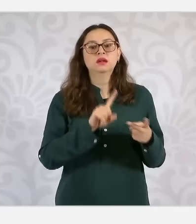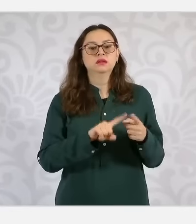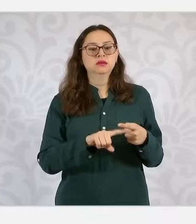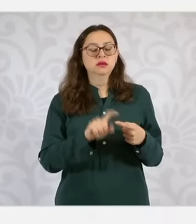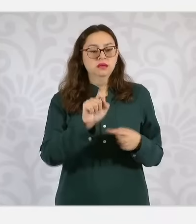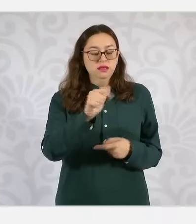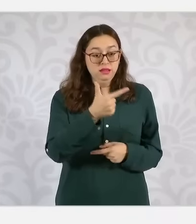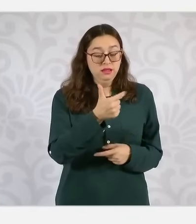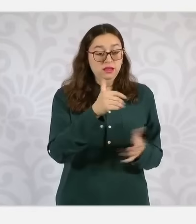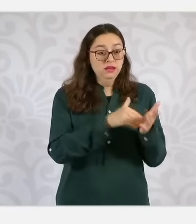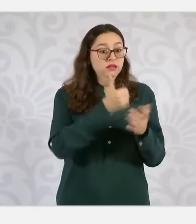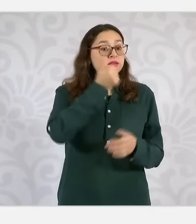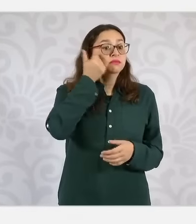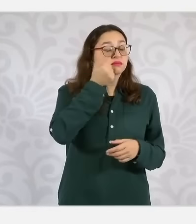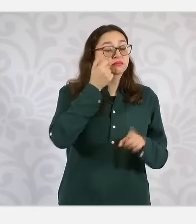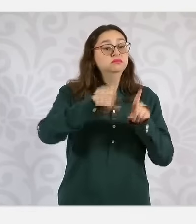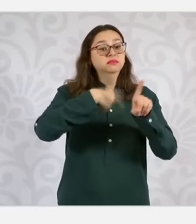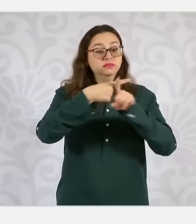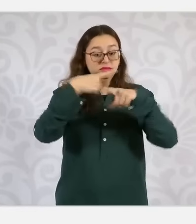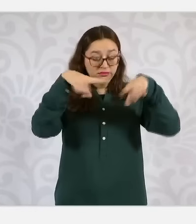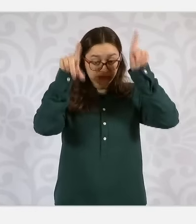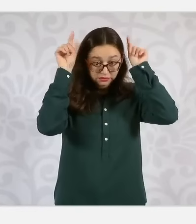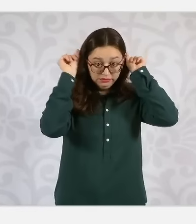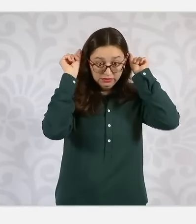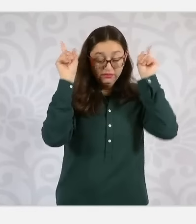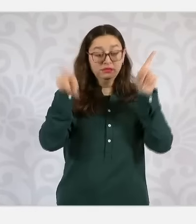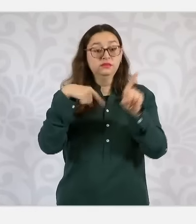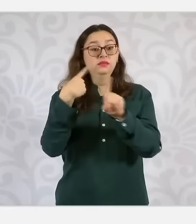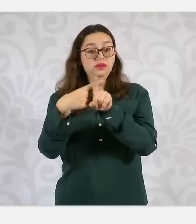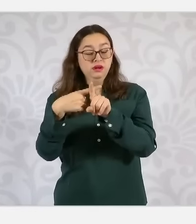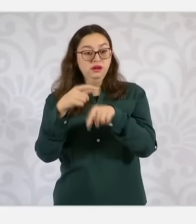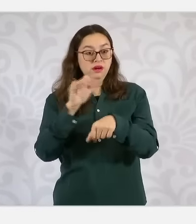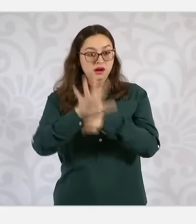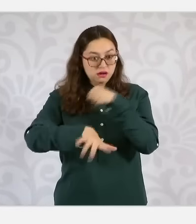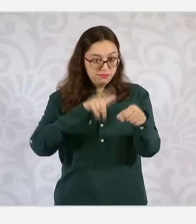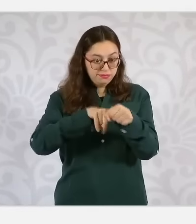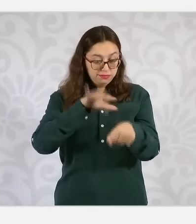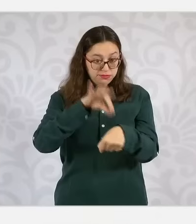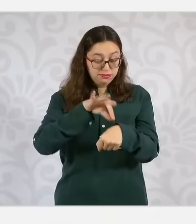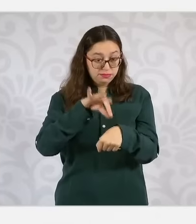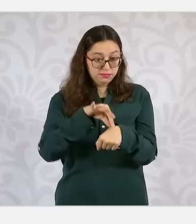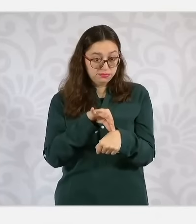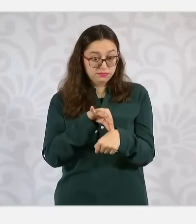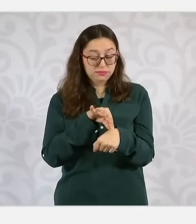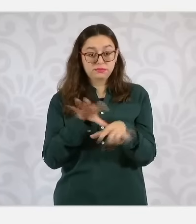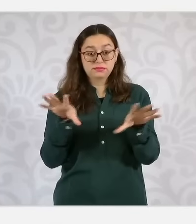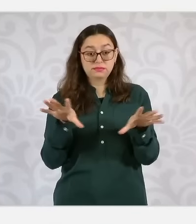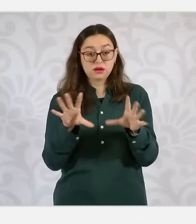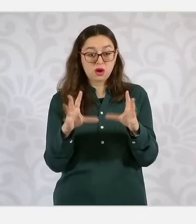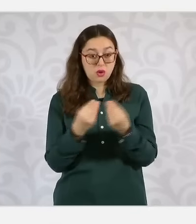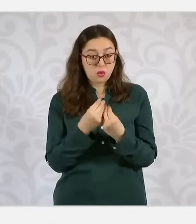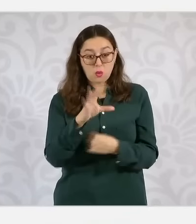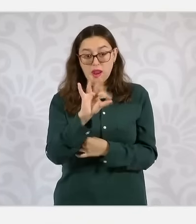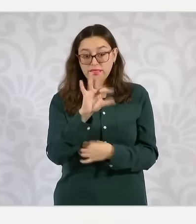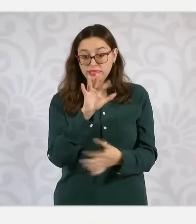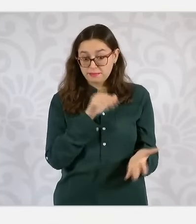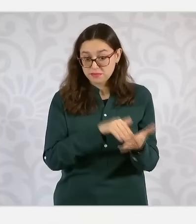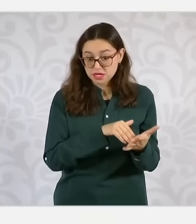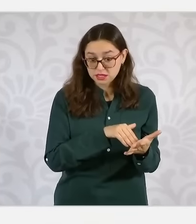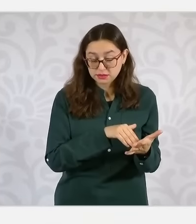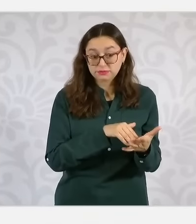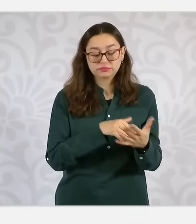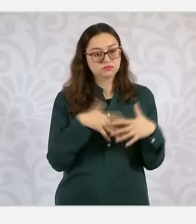estudiantes en medicina, más enfermería, más veterinarias, son un poco más de 40,000. Eso ha